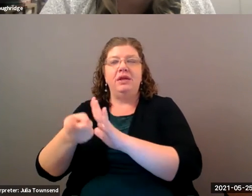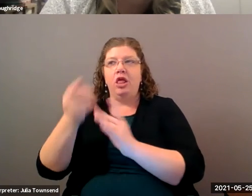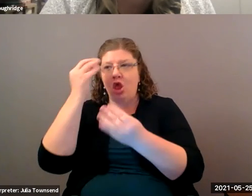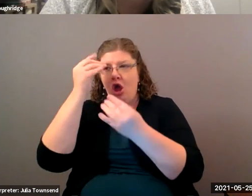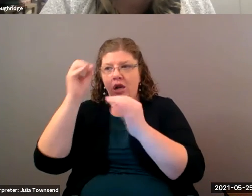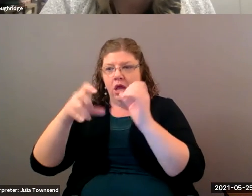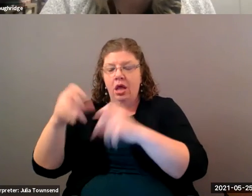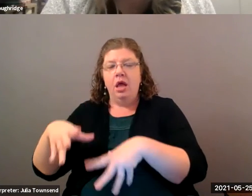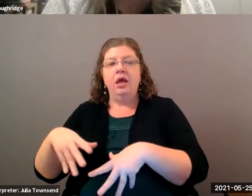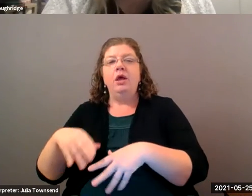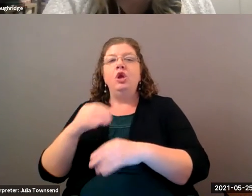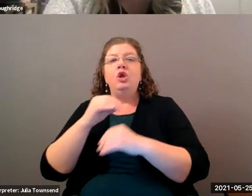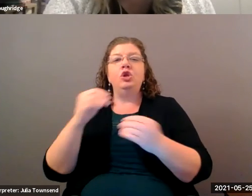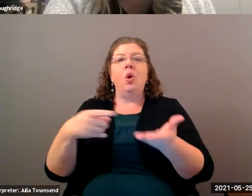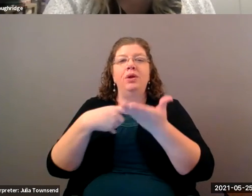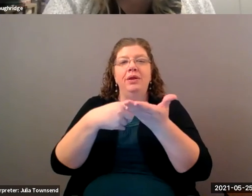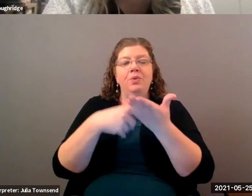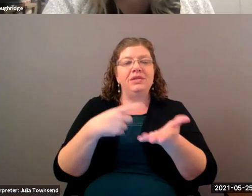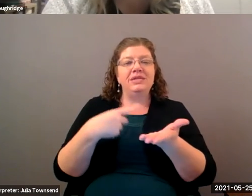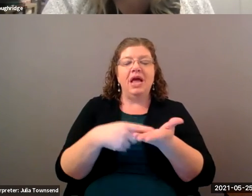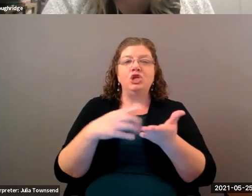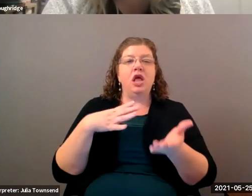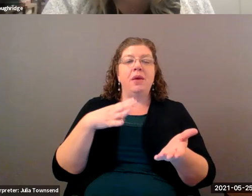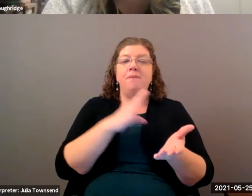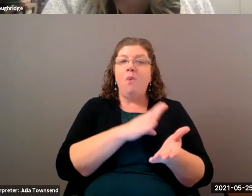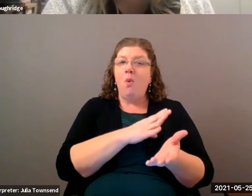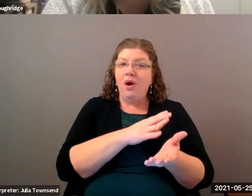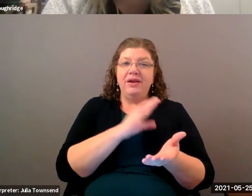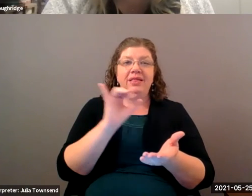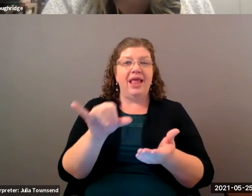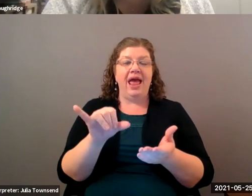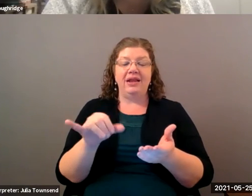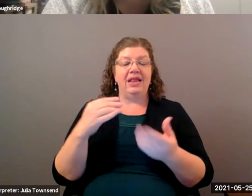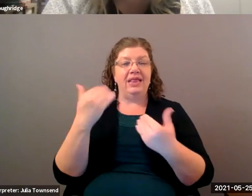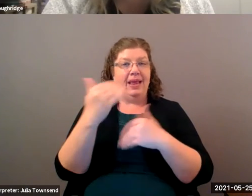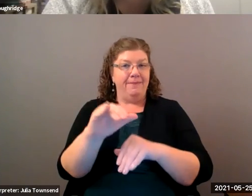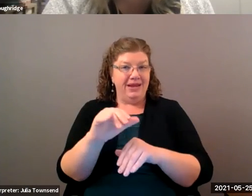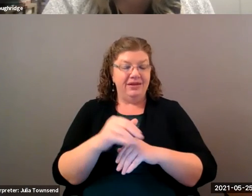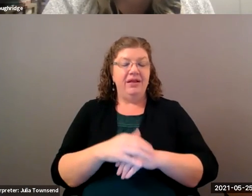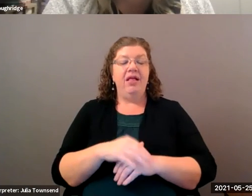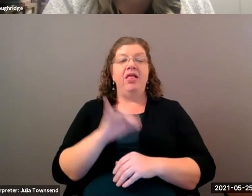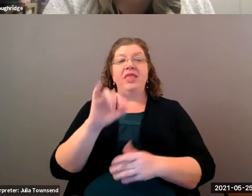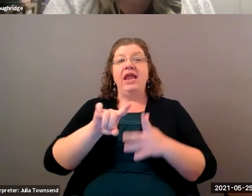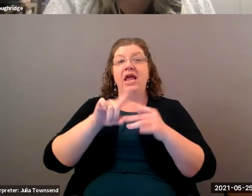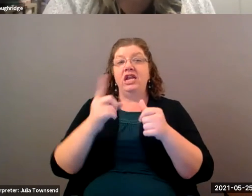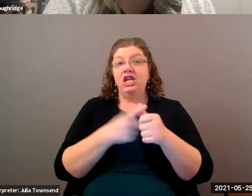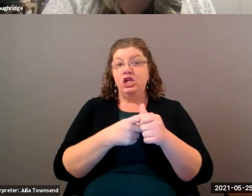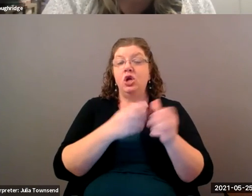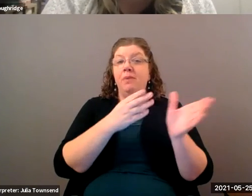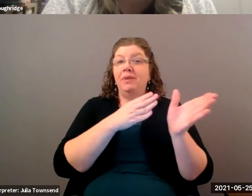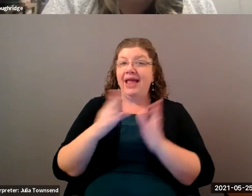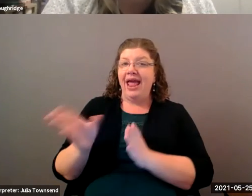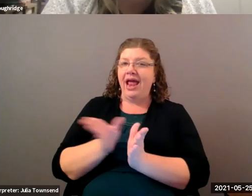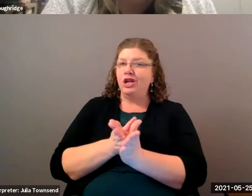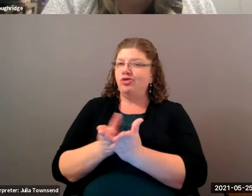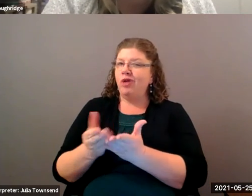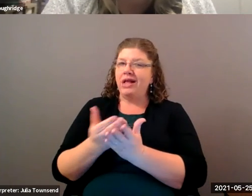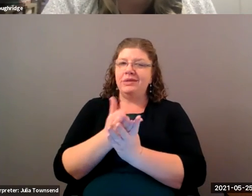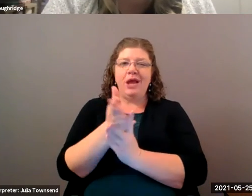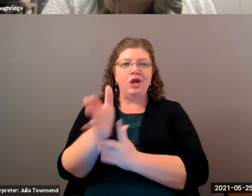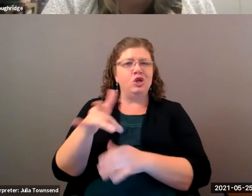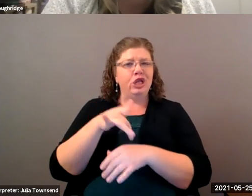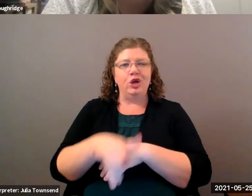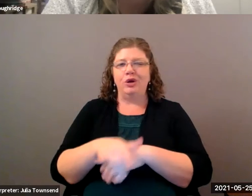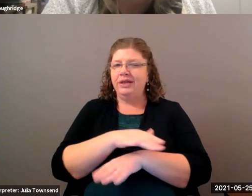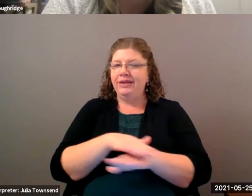hora. No hay detalles sobre estas cosas que ustedes discutieron aquí en el